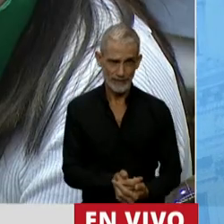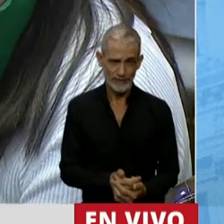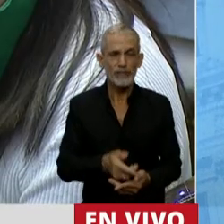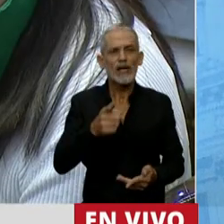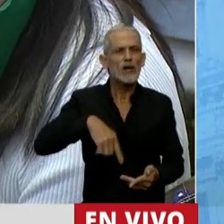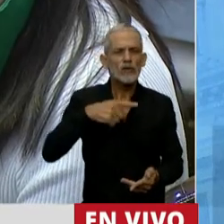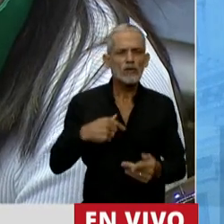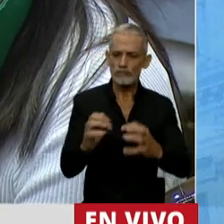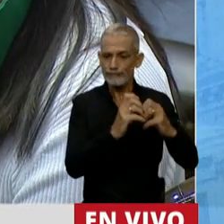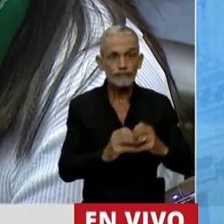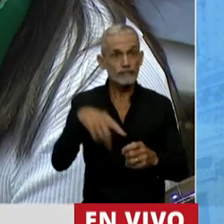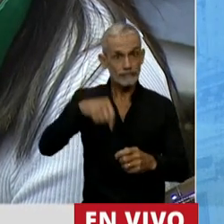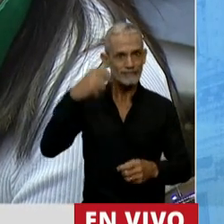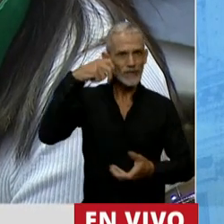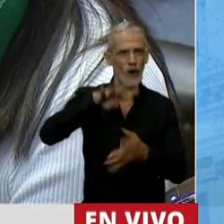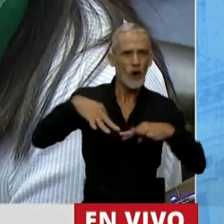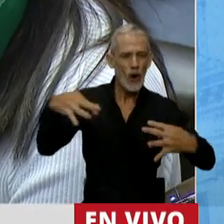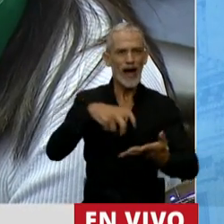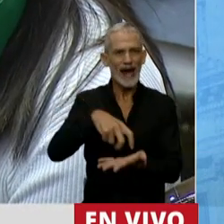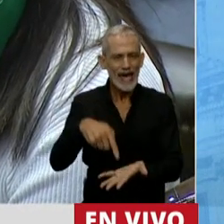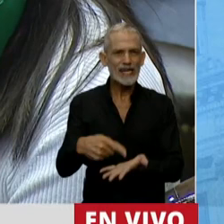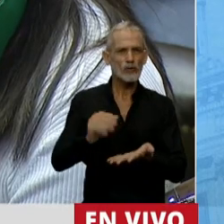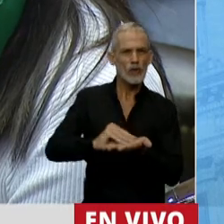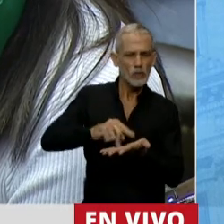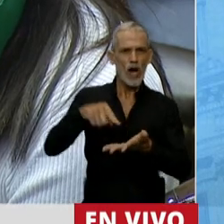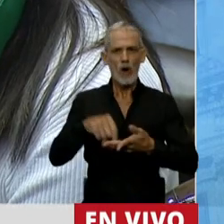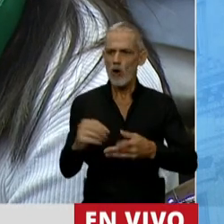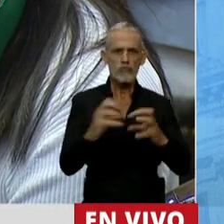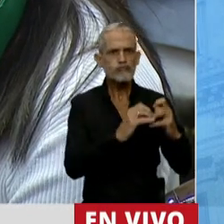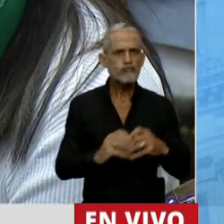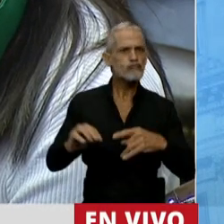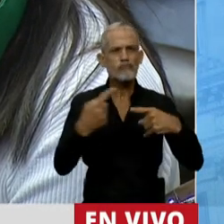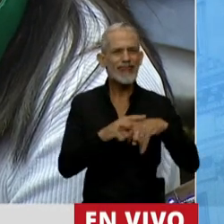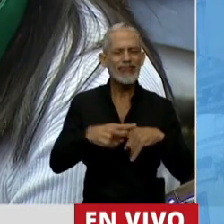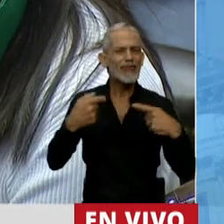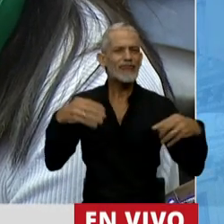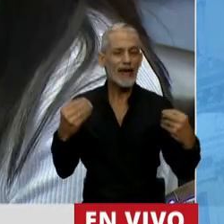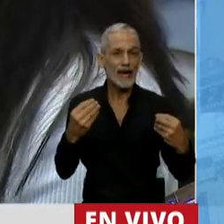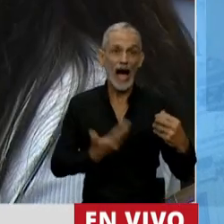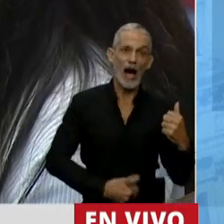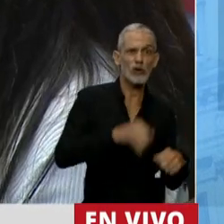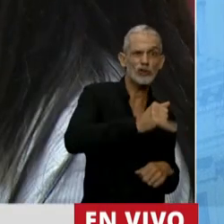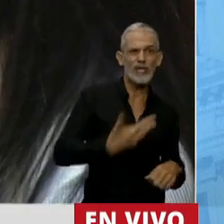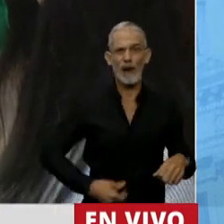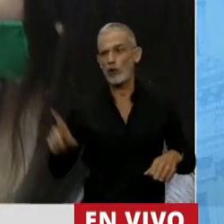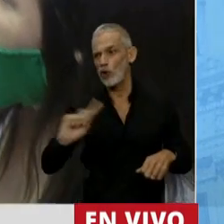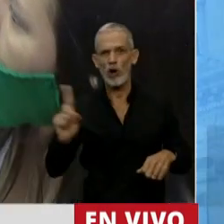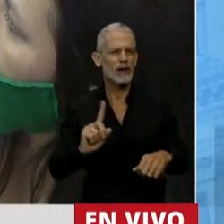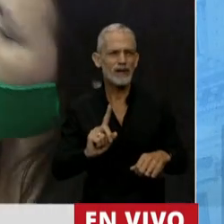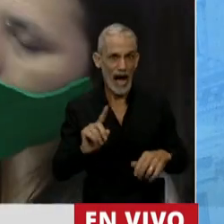Lo que estamos tratando en este Congreso, lo que estamos tratando en esta Cámara hoy, no es aborto sí o aborto